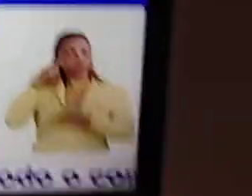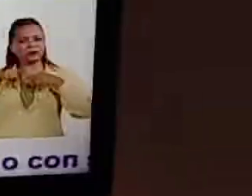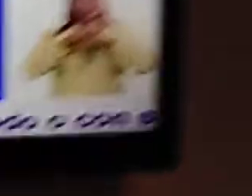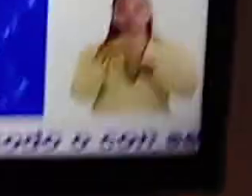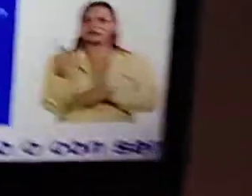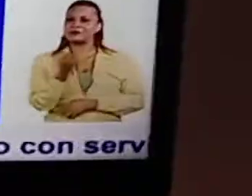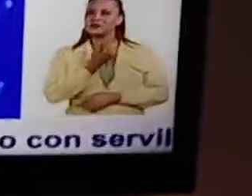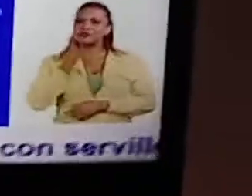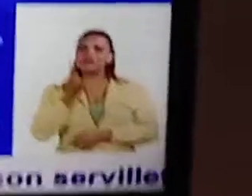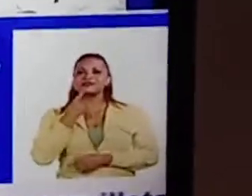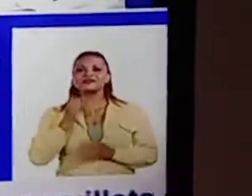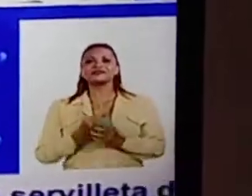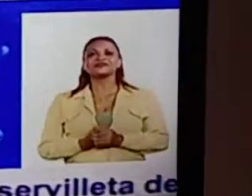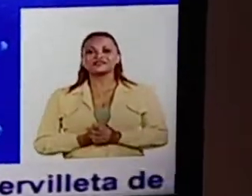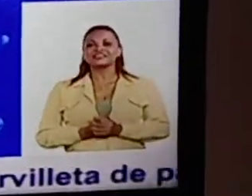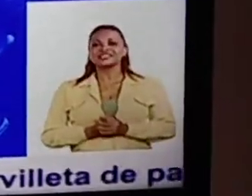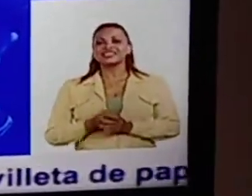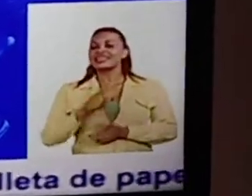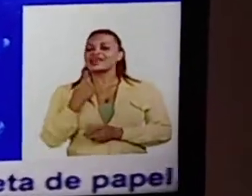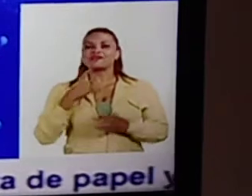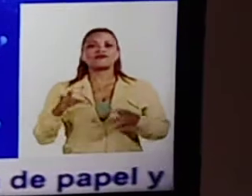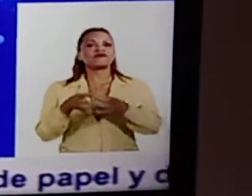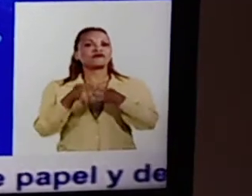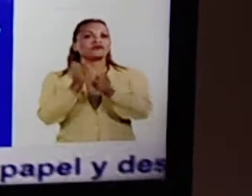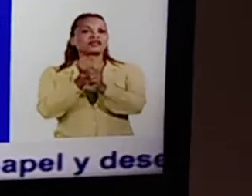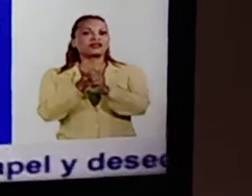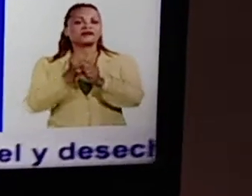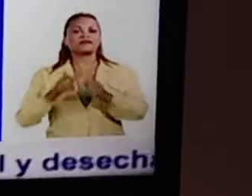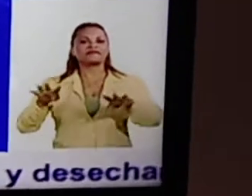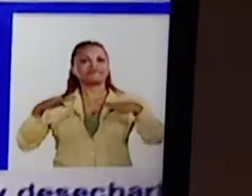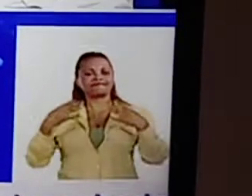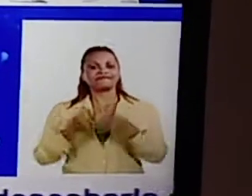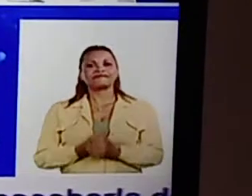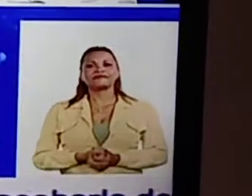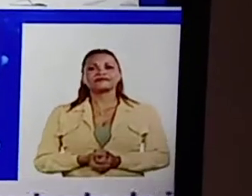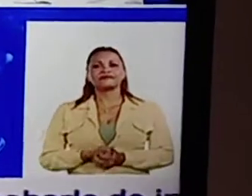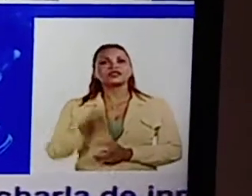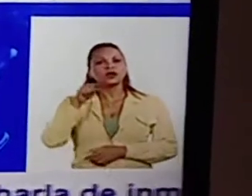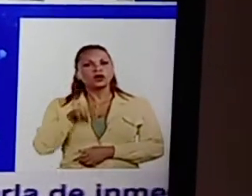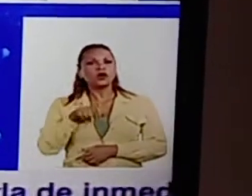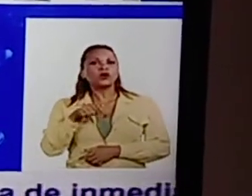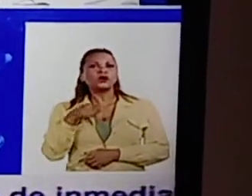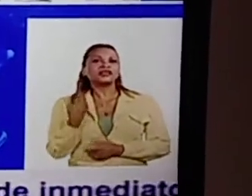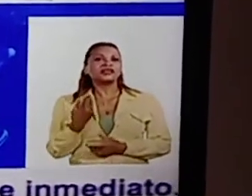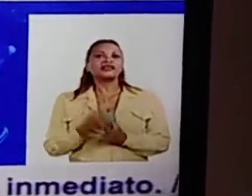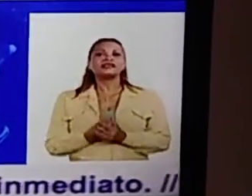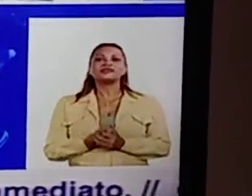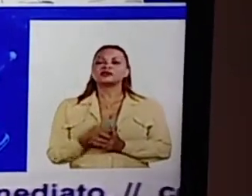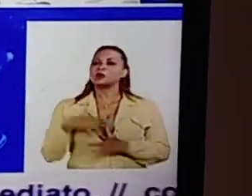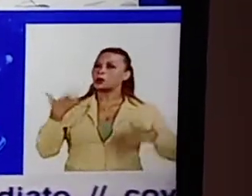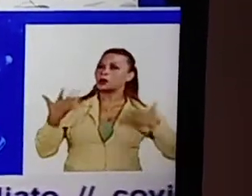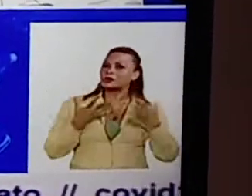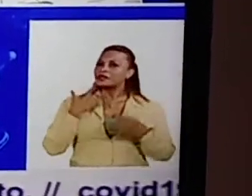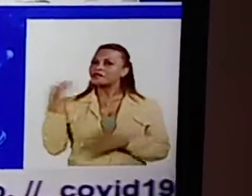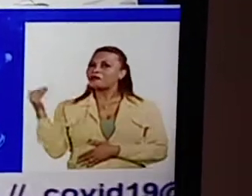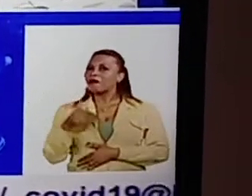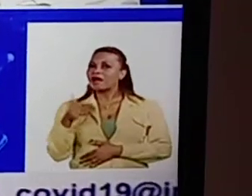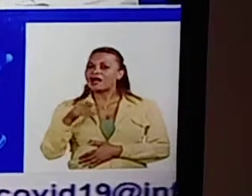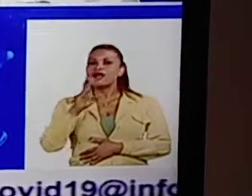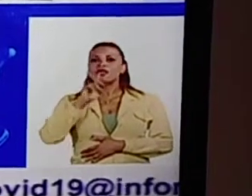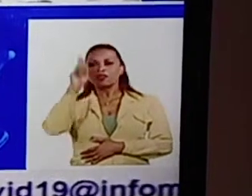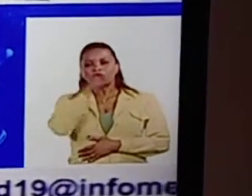todas las personas que escuchan la información. Hoy nuevamente con la oportunidad de tener a la doctora Lisette, que todas las mañanas yo la